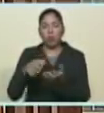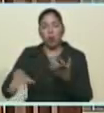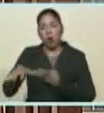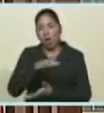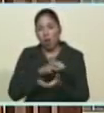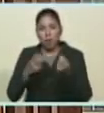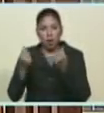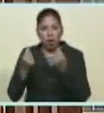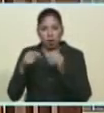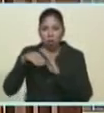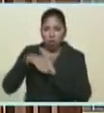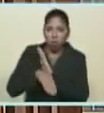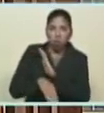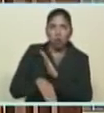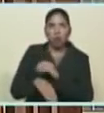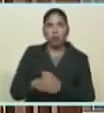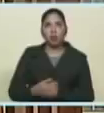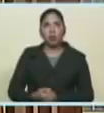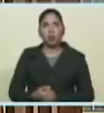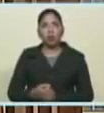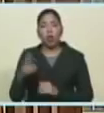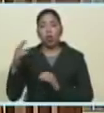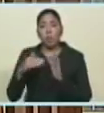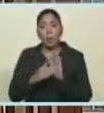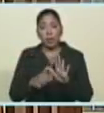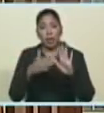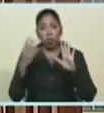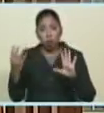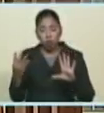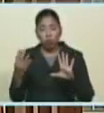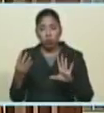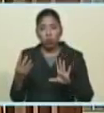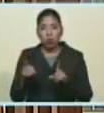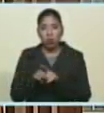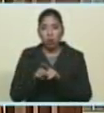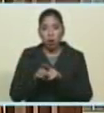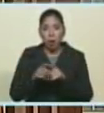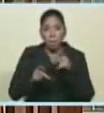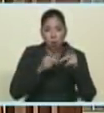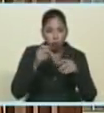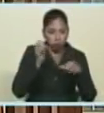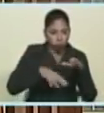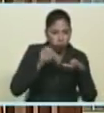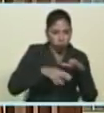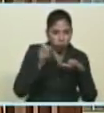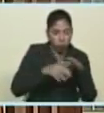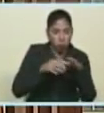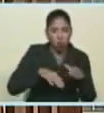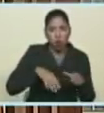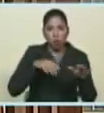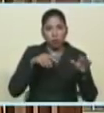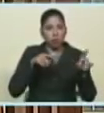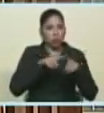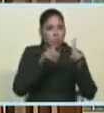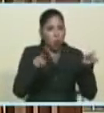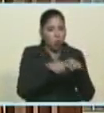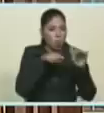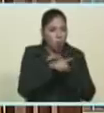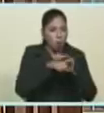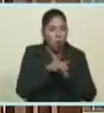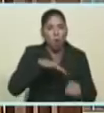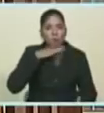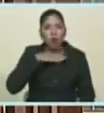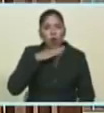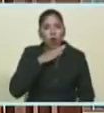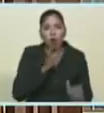esta modalidad, de esta fase, porque la fase del 2014 era esconder a los productos a la gente. 2015. Contrabando. La